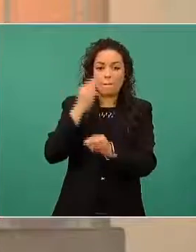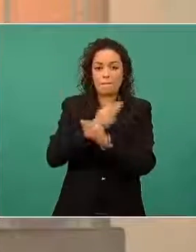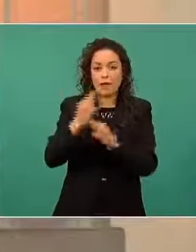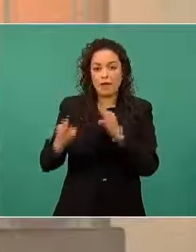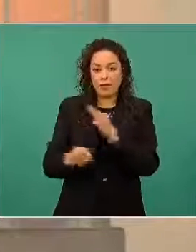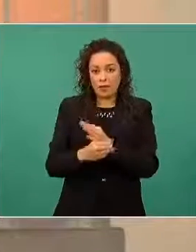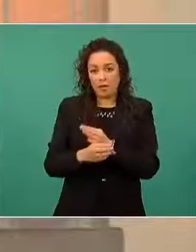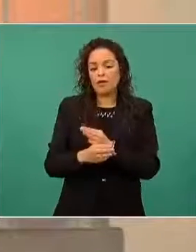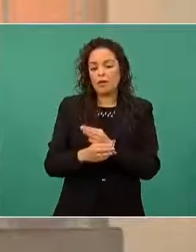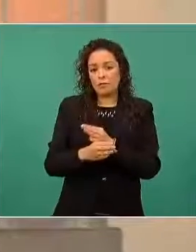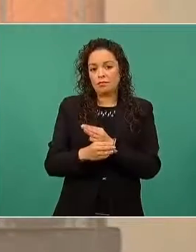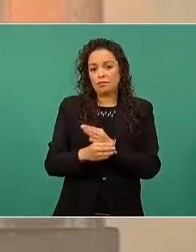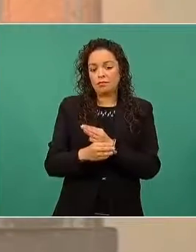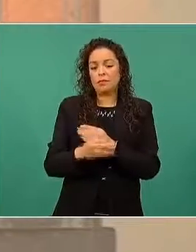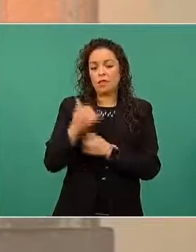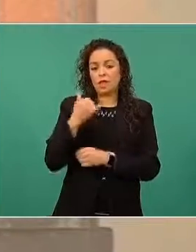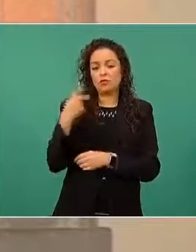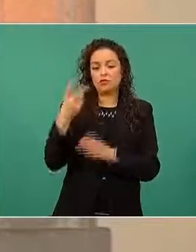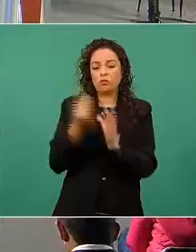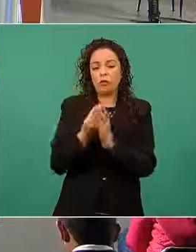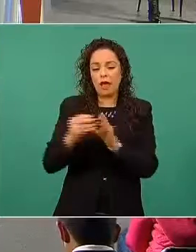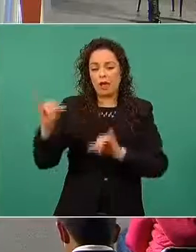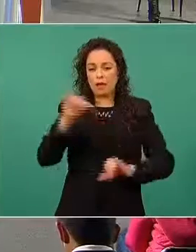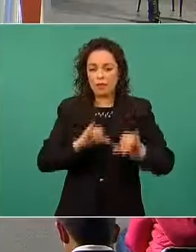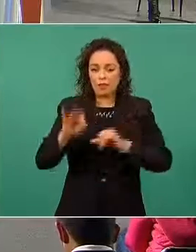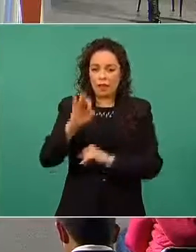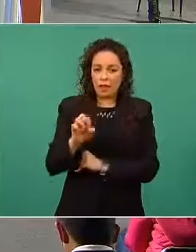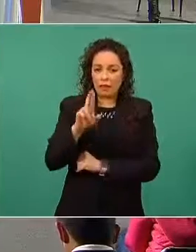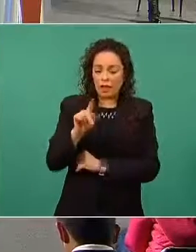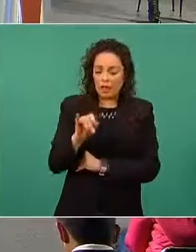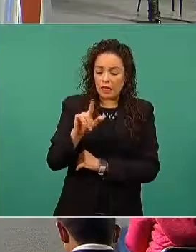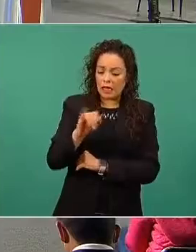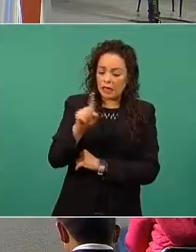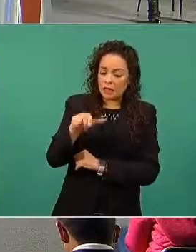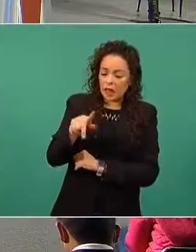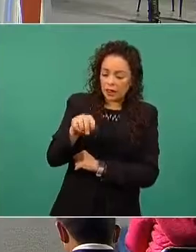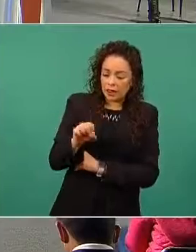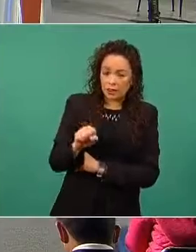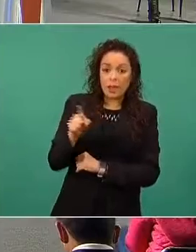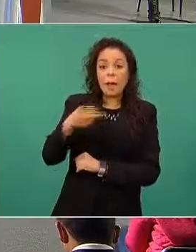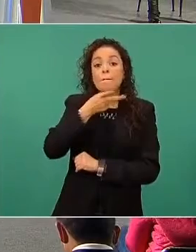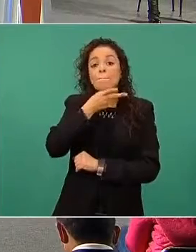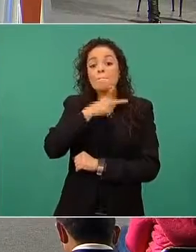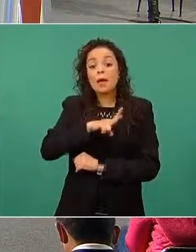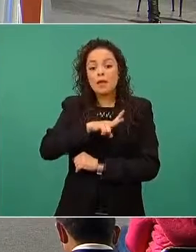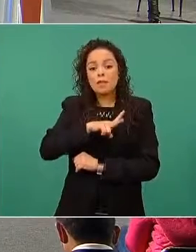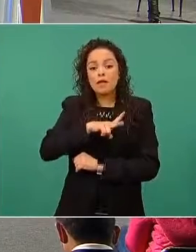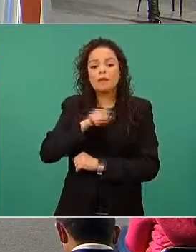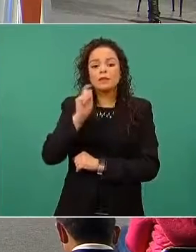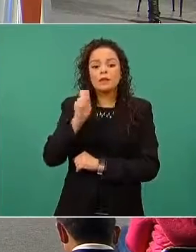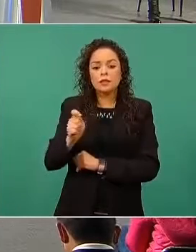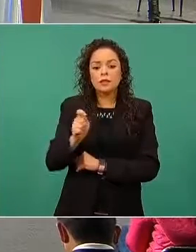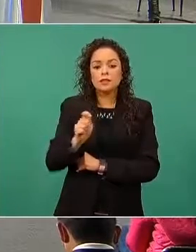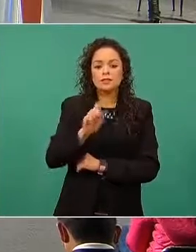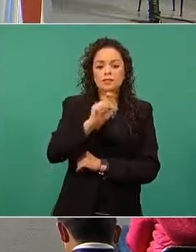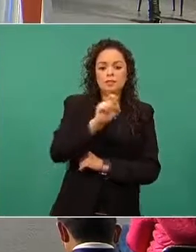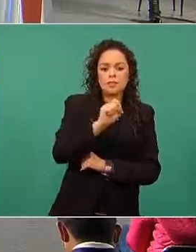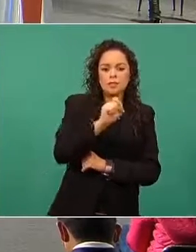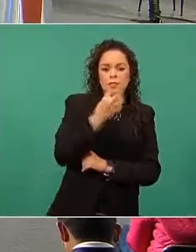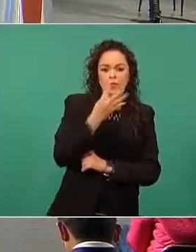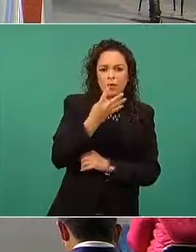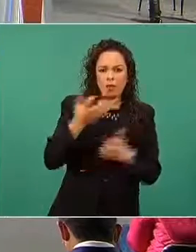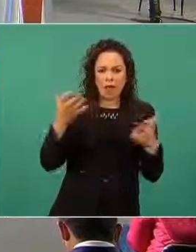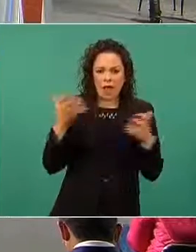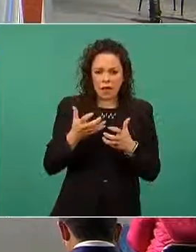fertilizantes y que Pemex va a pasar de aportar del 24 al 49% de